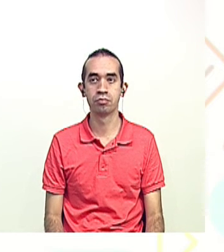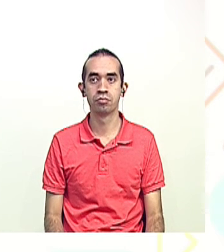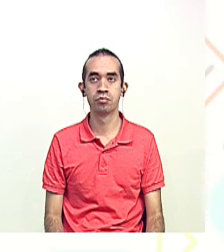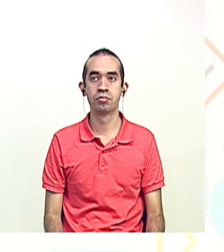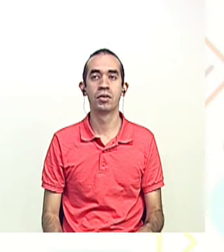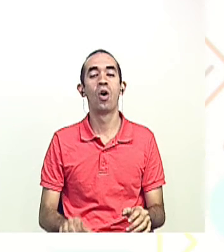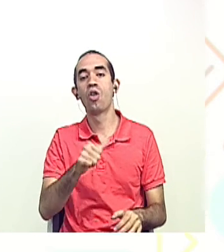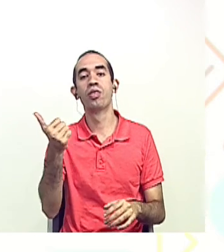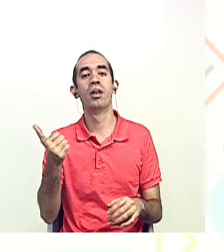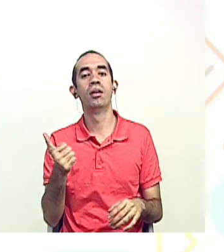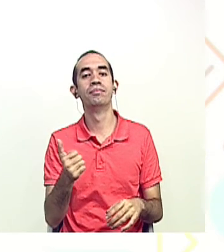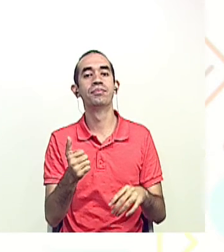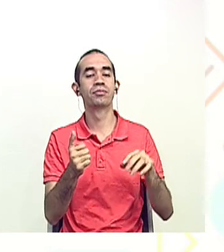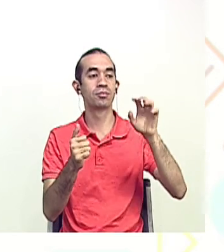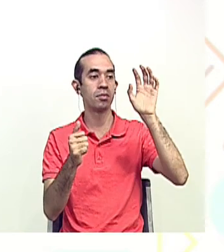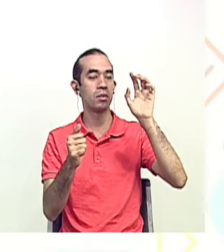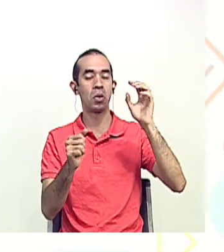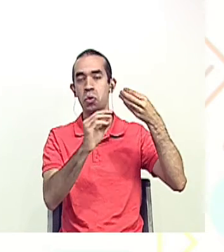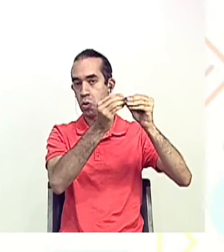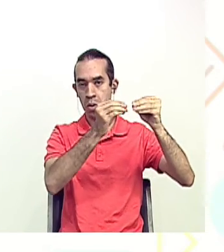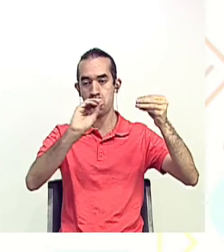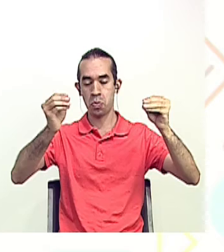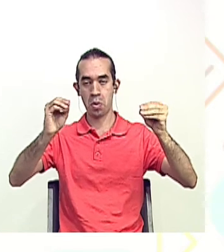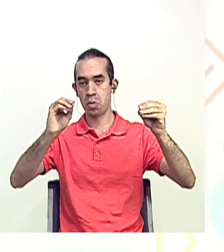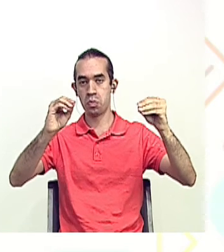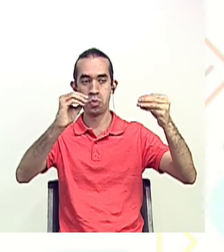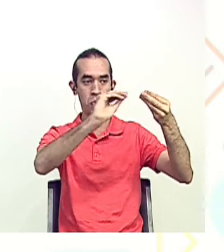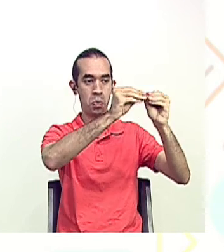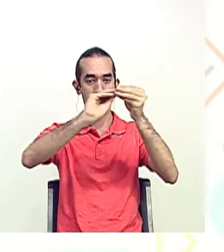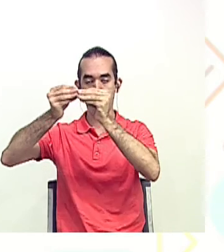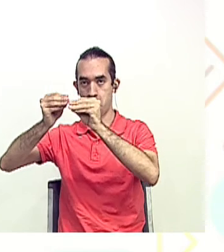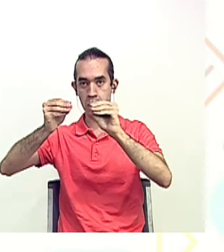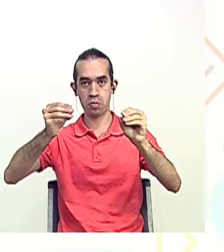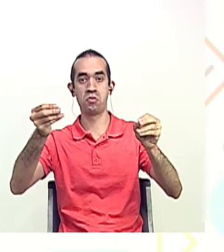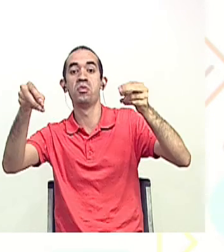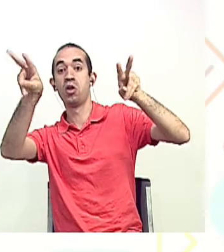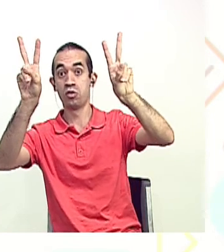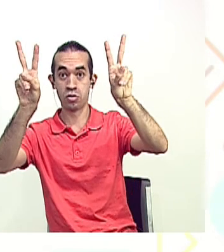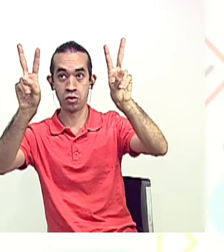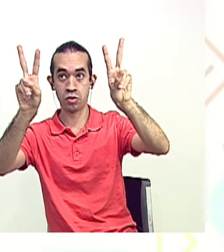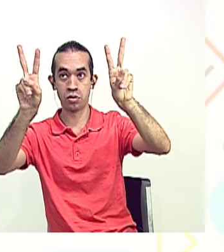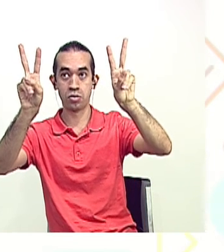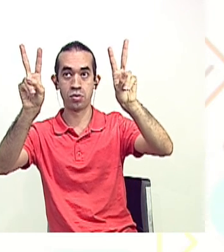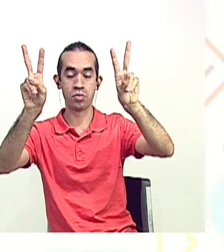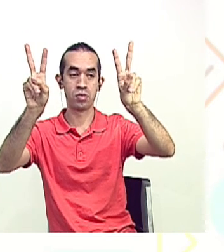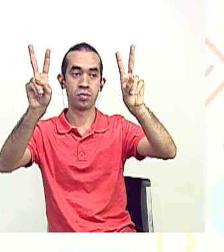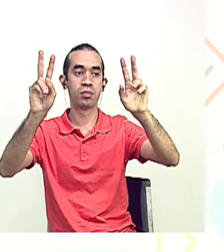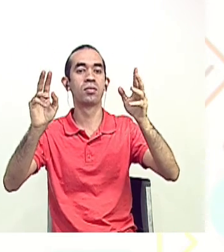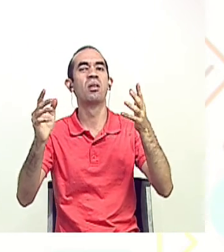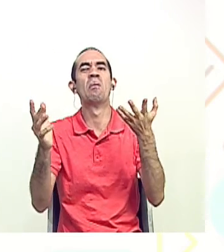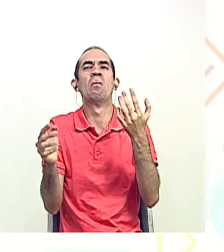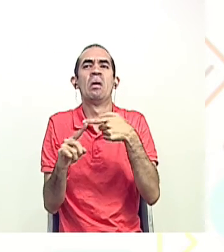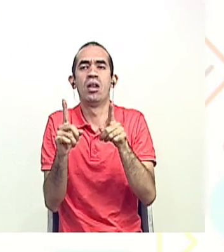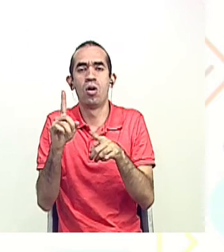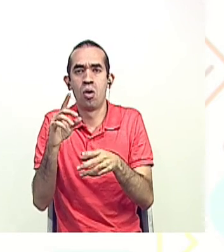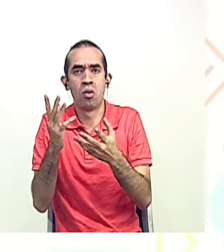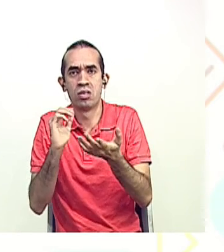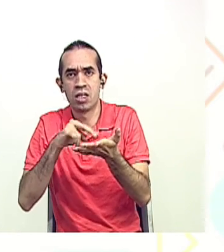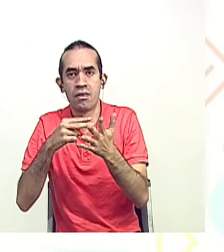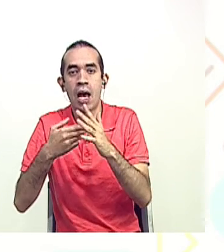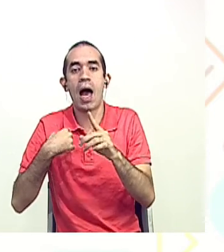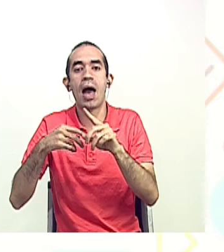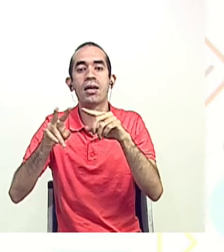de cuadrados. La diferencia de cuadrados son 2 términos que tienen raíz cuadrada exacta. Sacamos